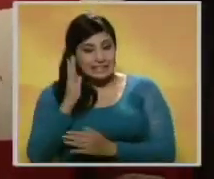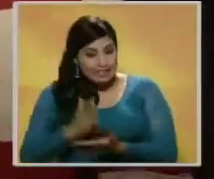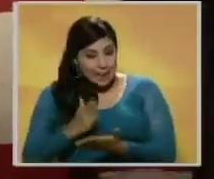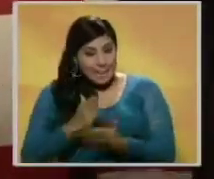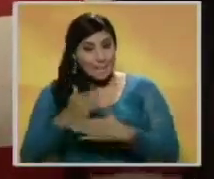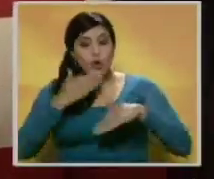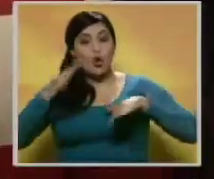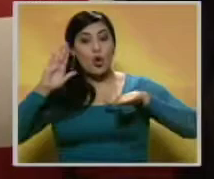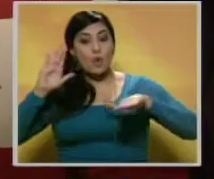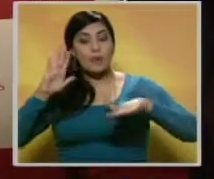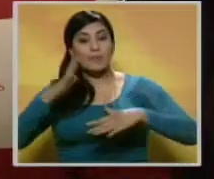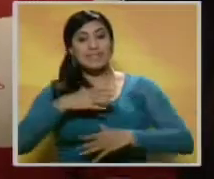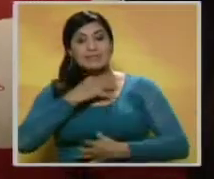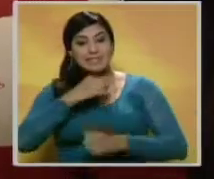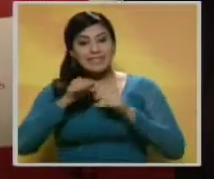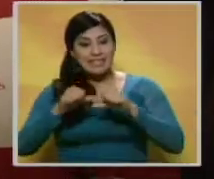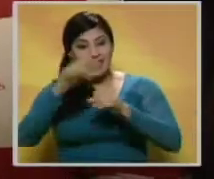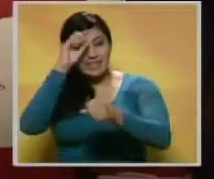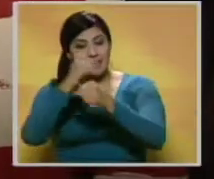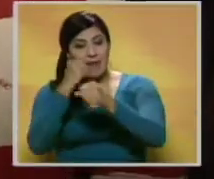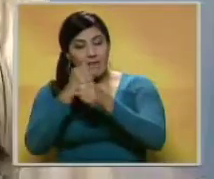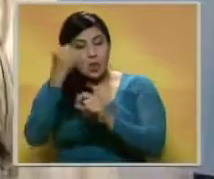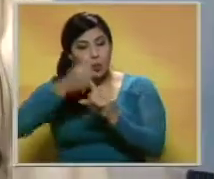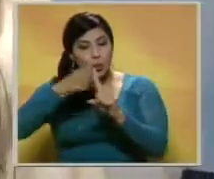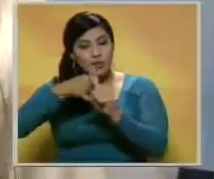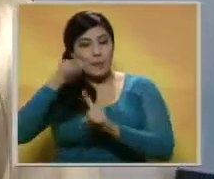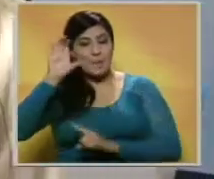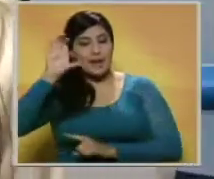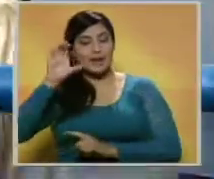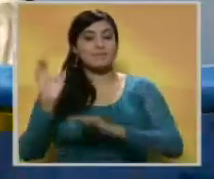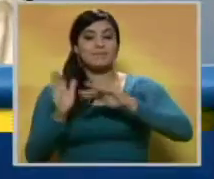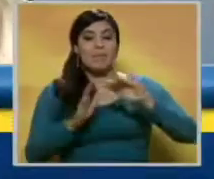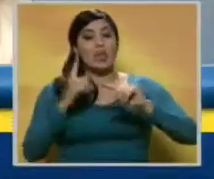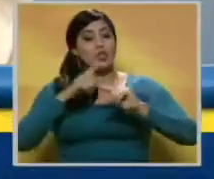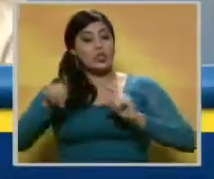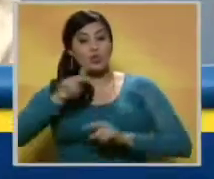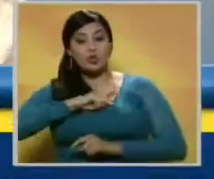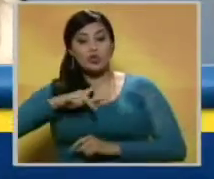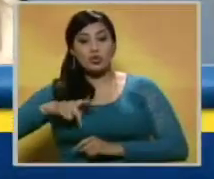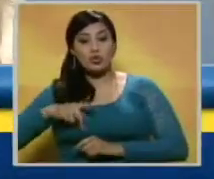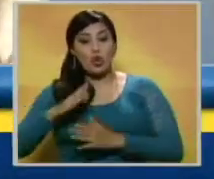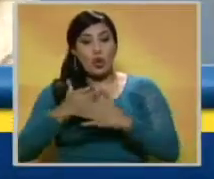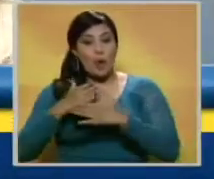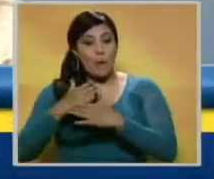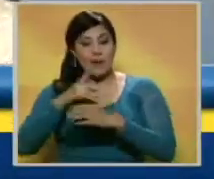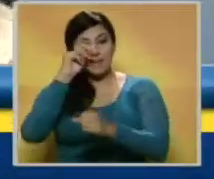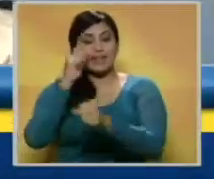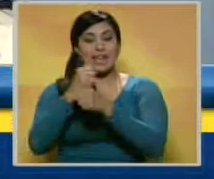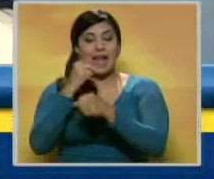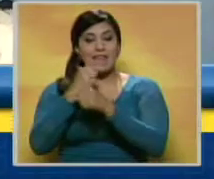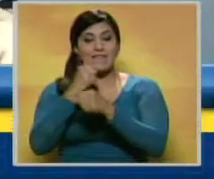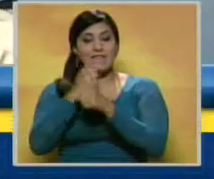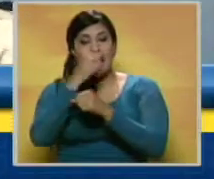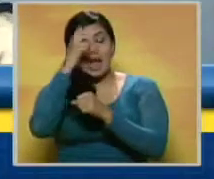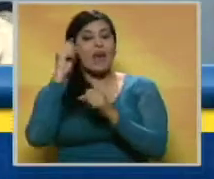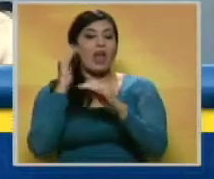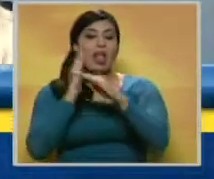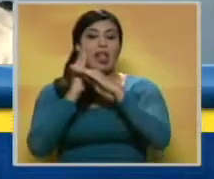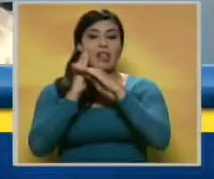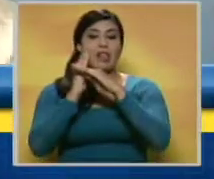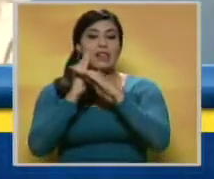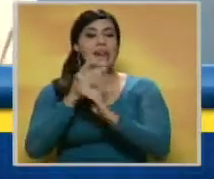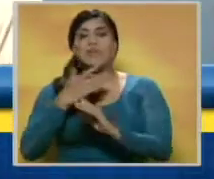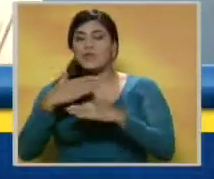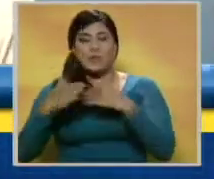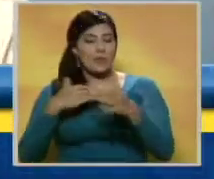compromiso, las ganas de seguir luchando por este país. Estamos aquí compartiendo, dejamos a un lado la jornada laboral